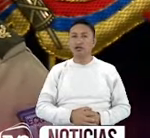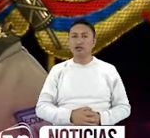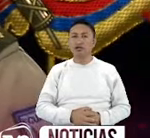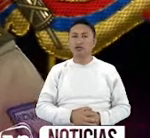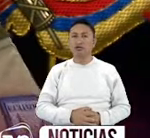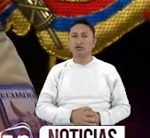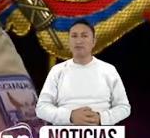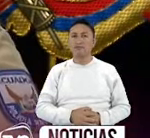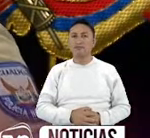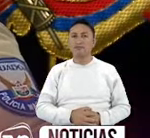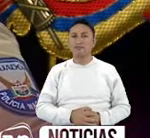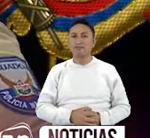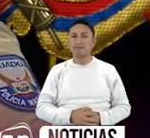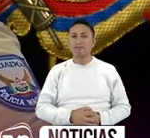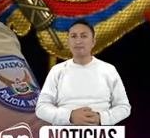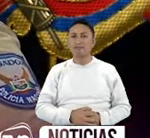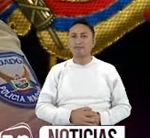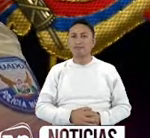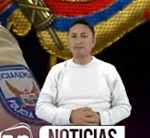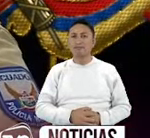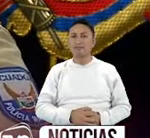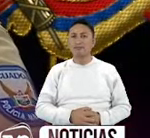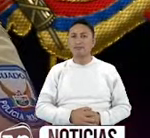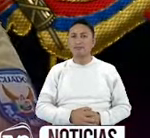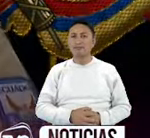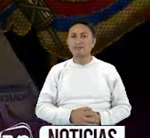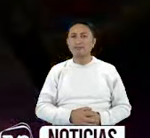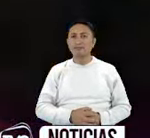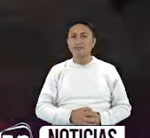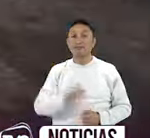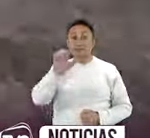llevada a los puertos de Europa.